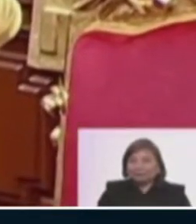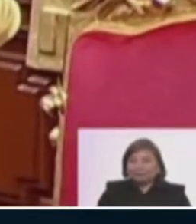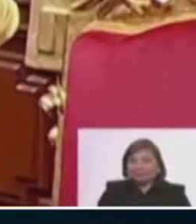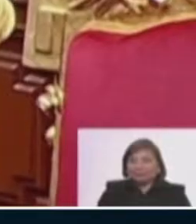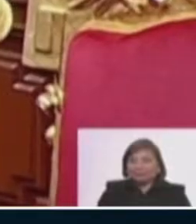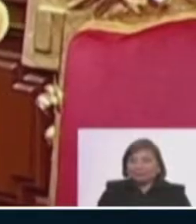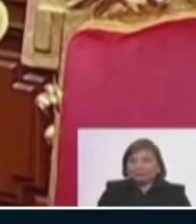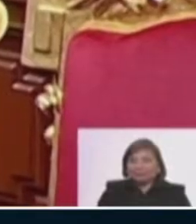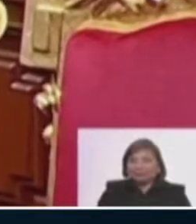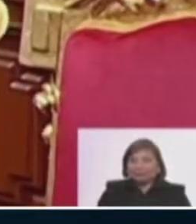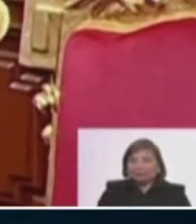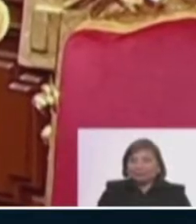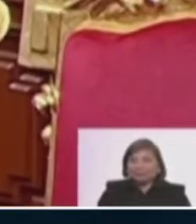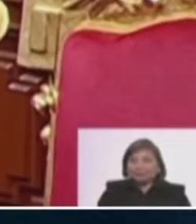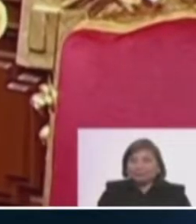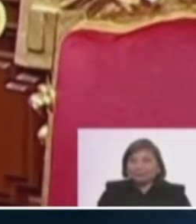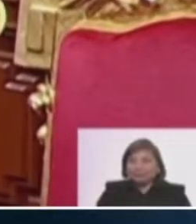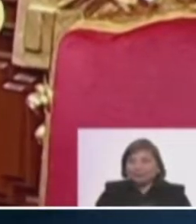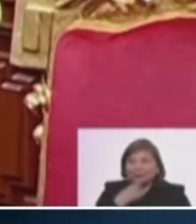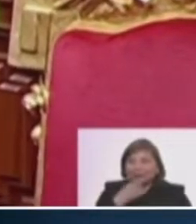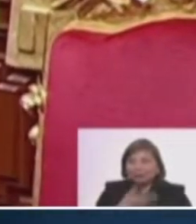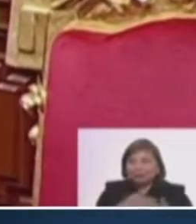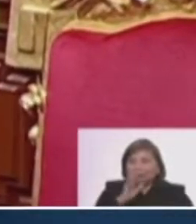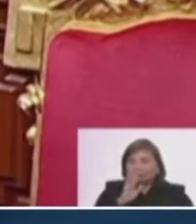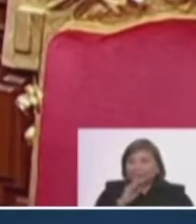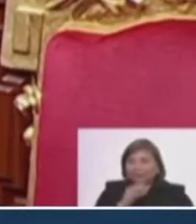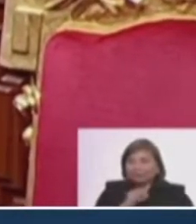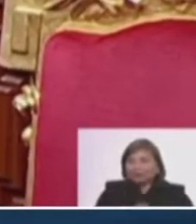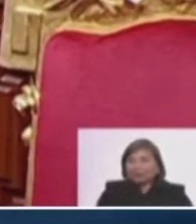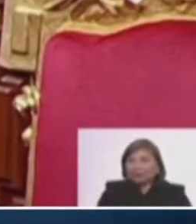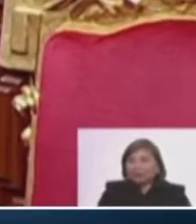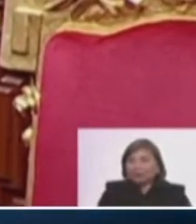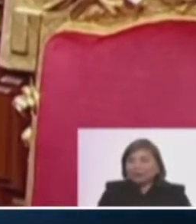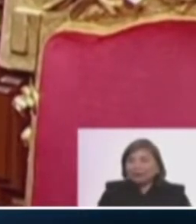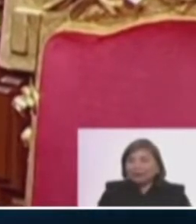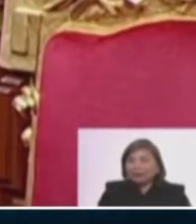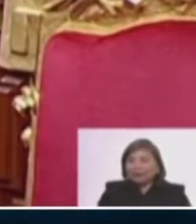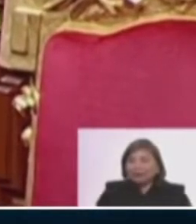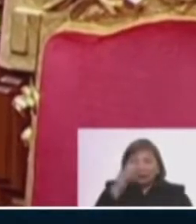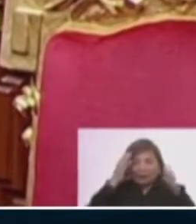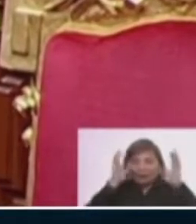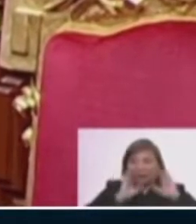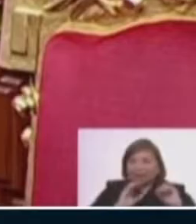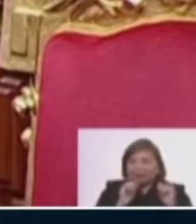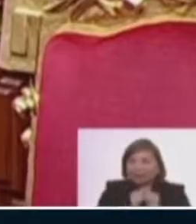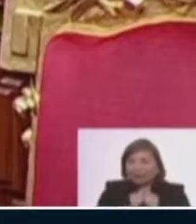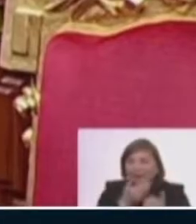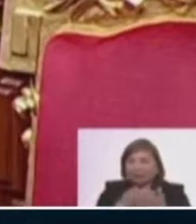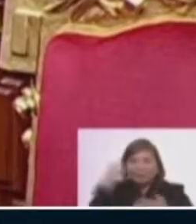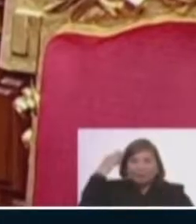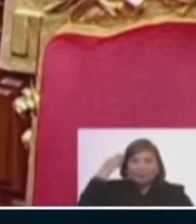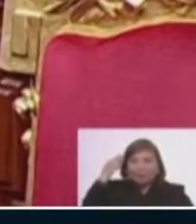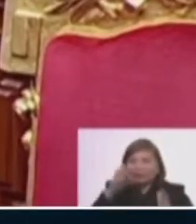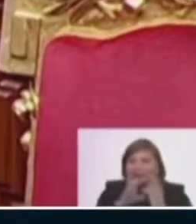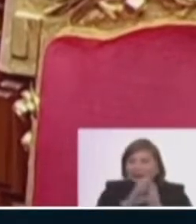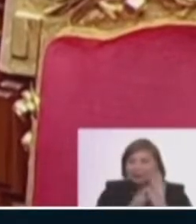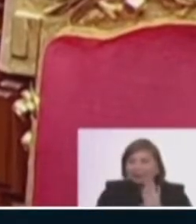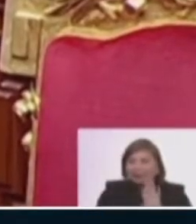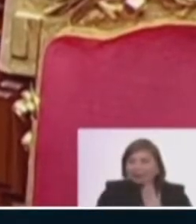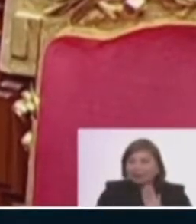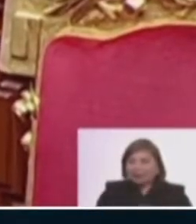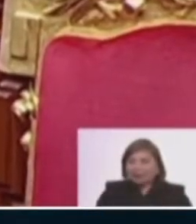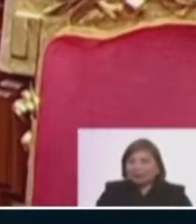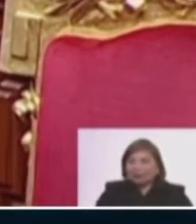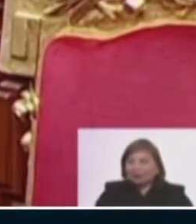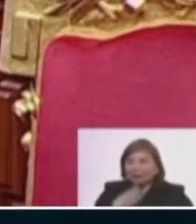bueno, puede ser un acto realmente humanitario. Yo no puedo juzgar cuál podría llegar a ser el